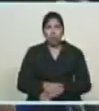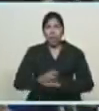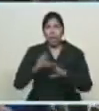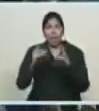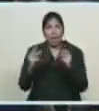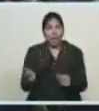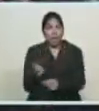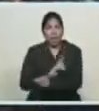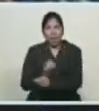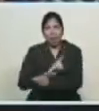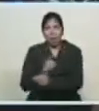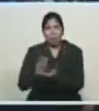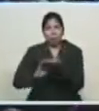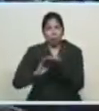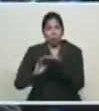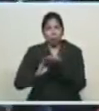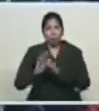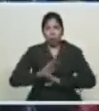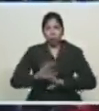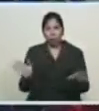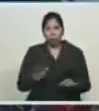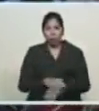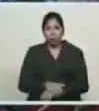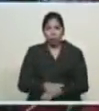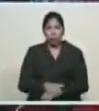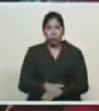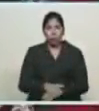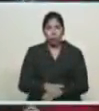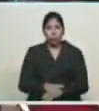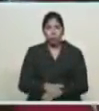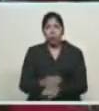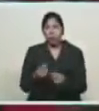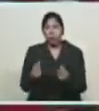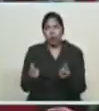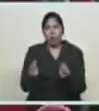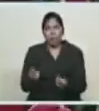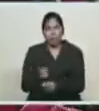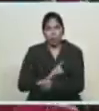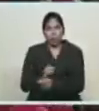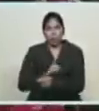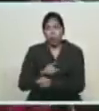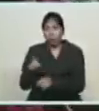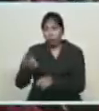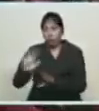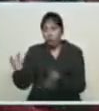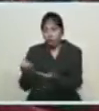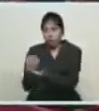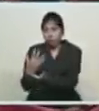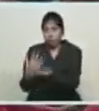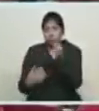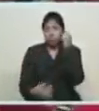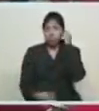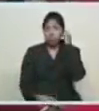Cayendo y corriendo. De una vez, pues, ¿te llegó?